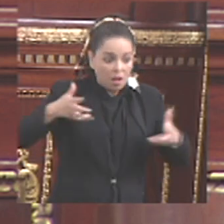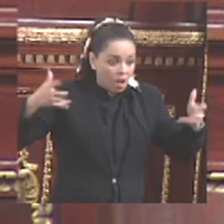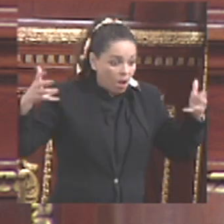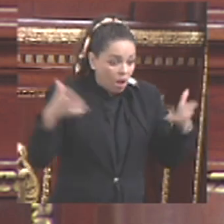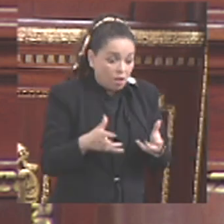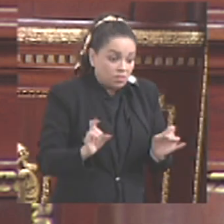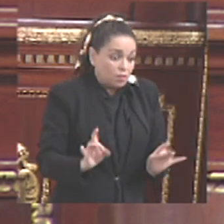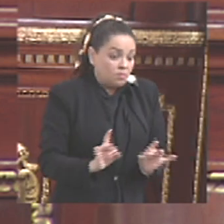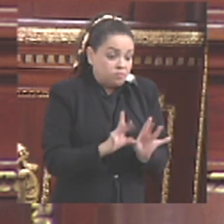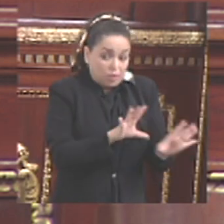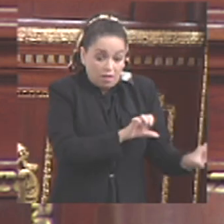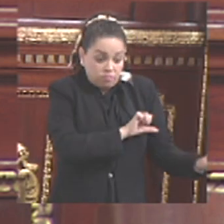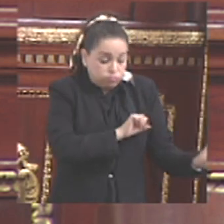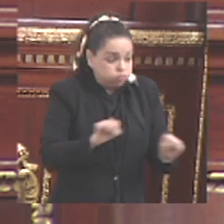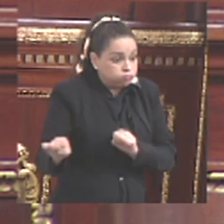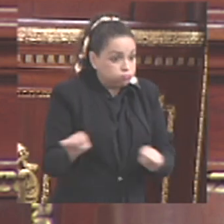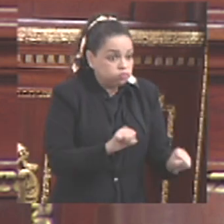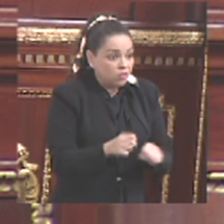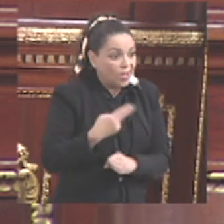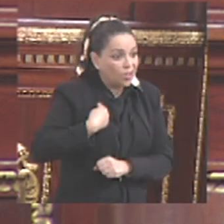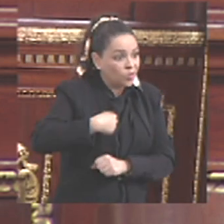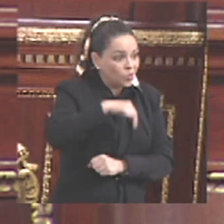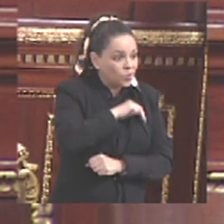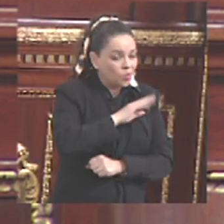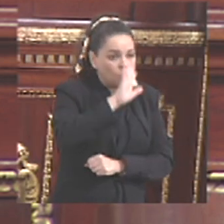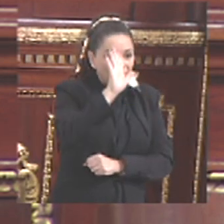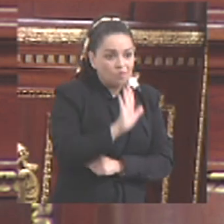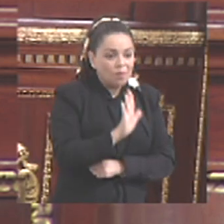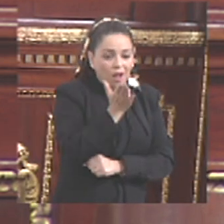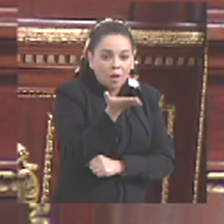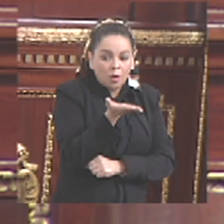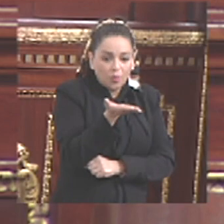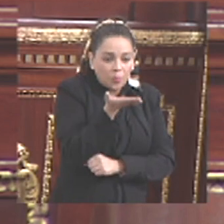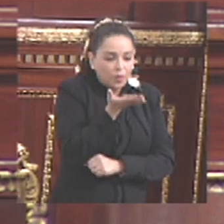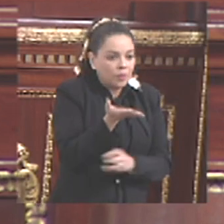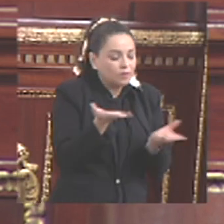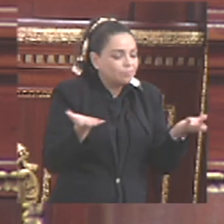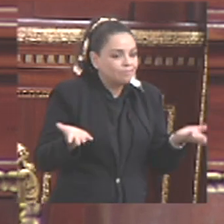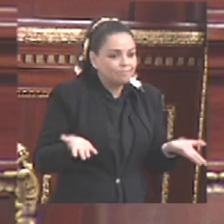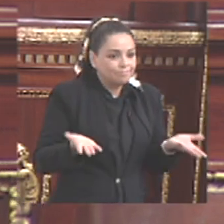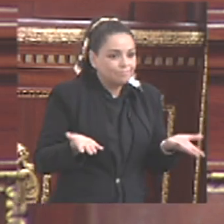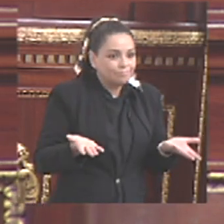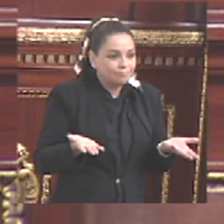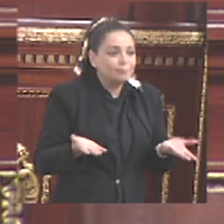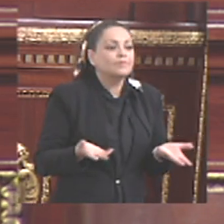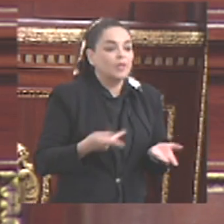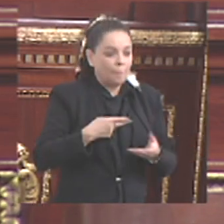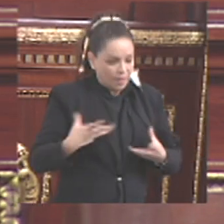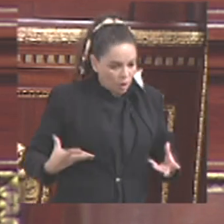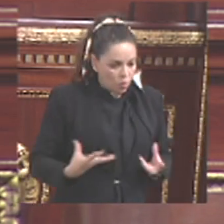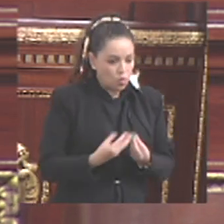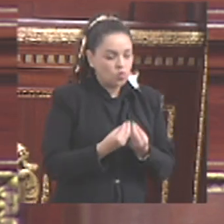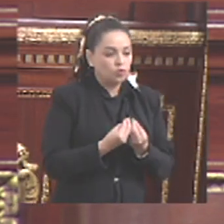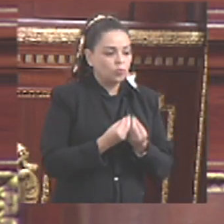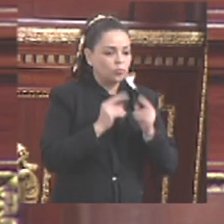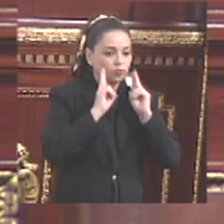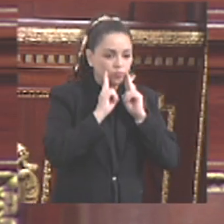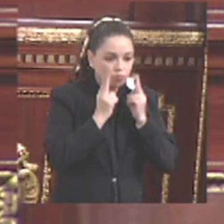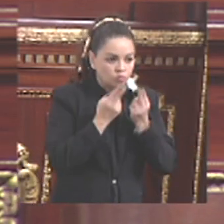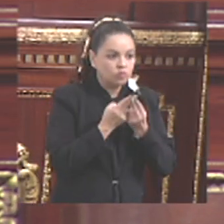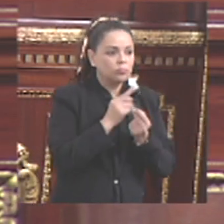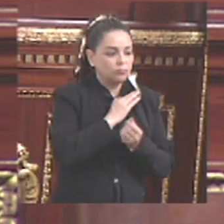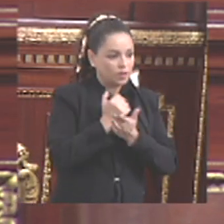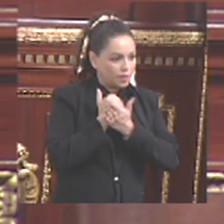poder. Ese es el momento de reconocer ampliamente a todas y a todos aquellos que dejaron su vida a cambio